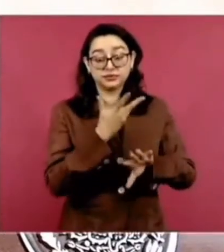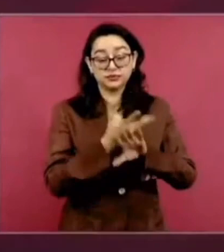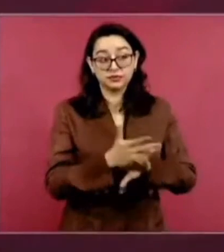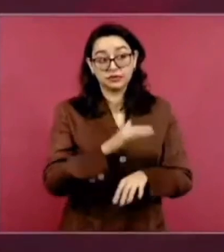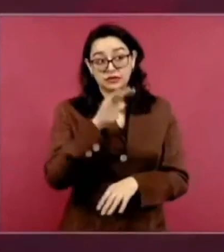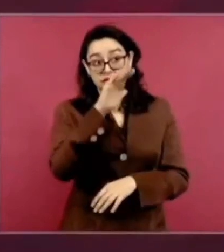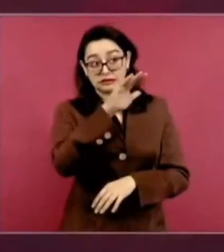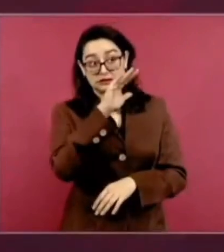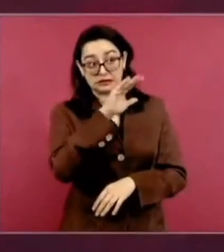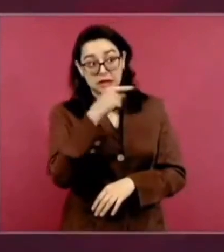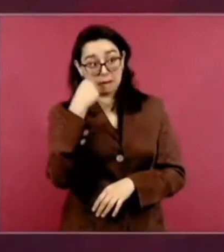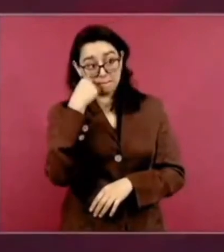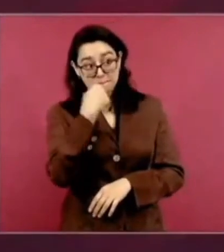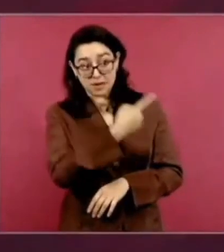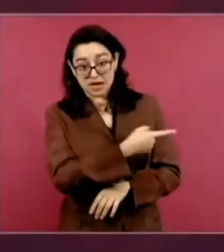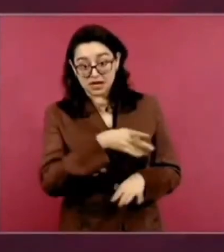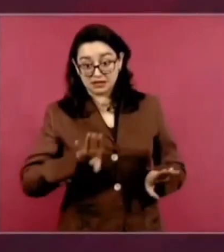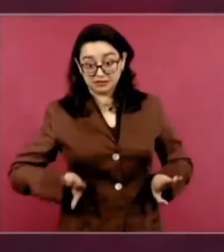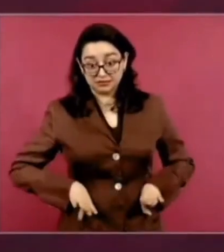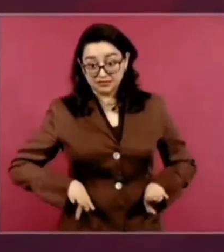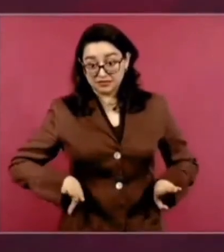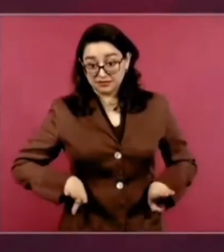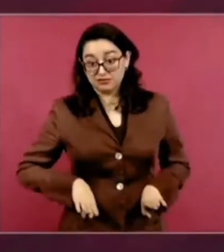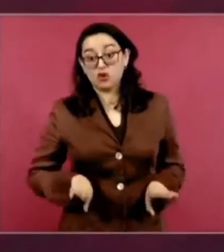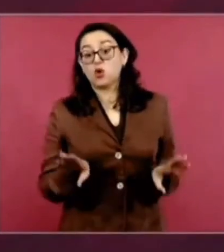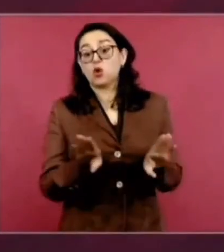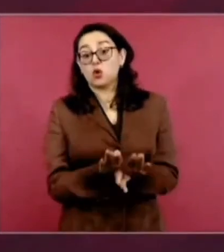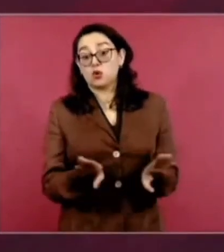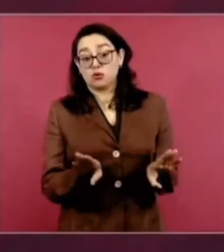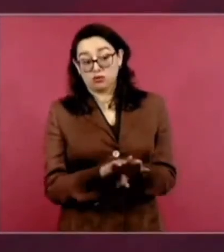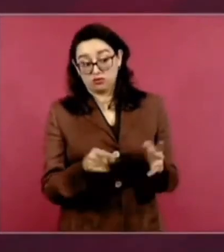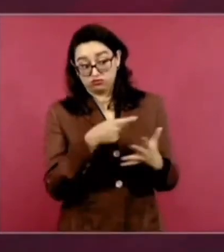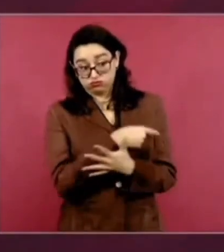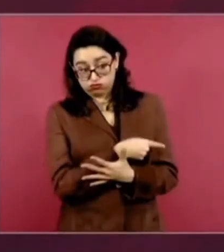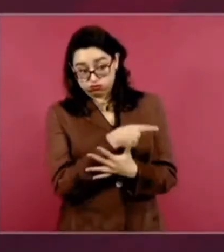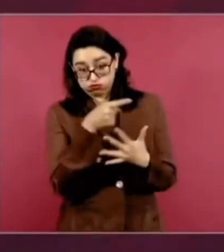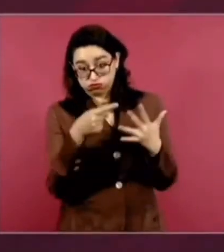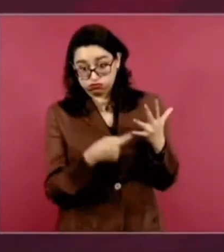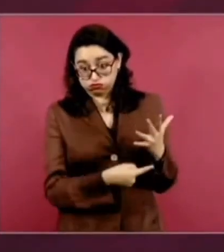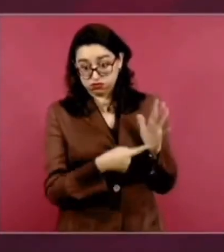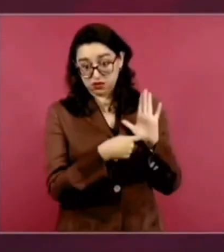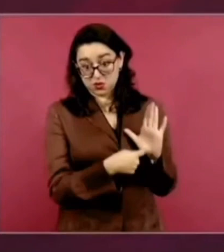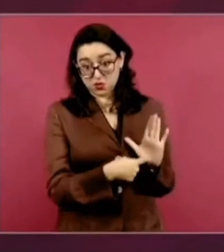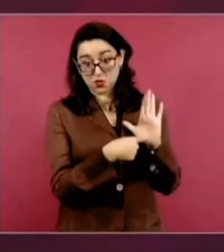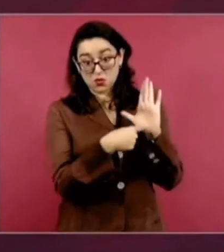medios de Estados Unidos, con honrosas excepciones,